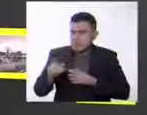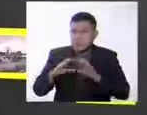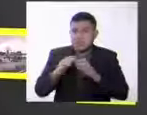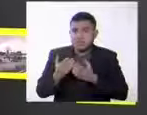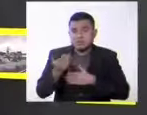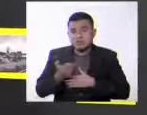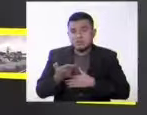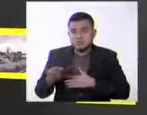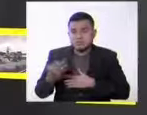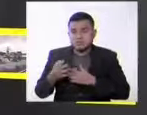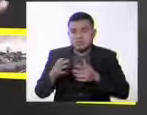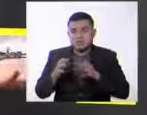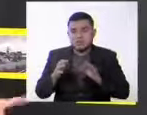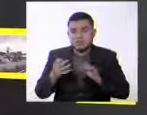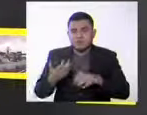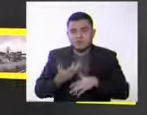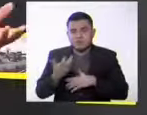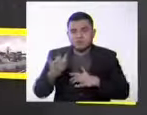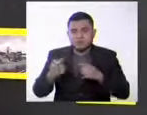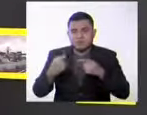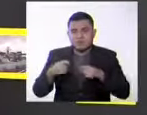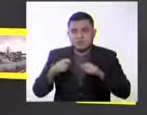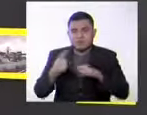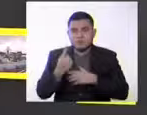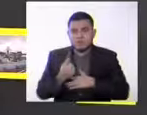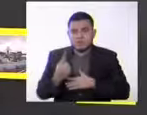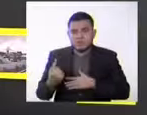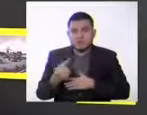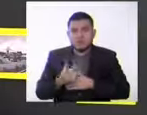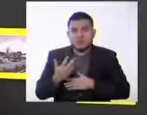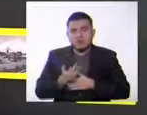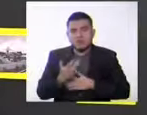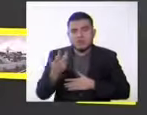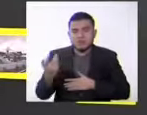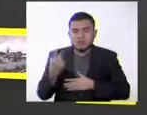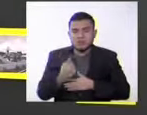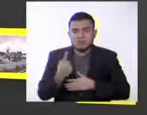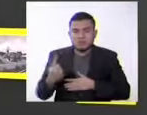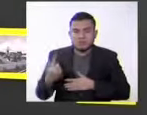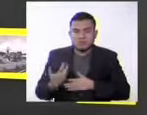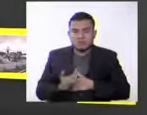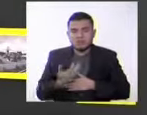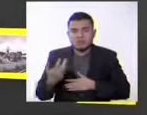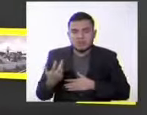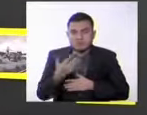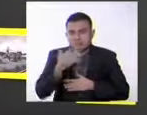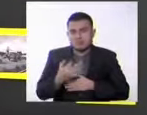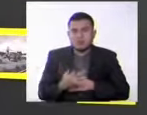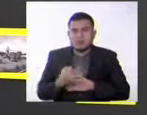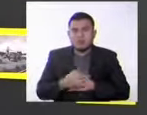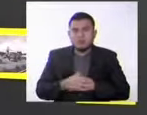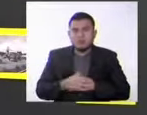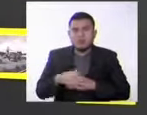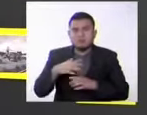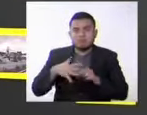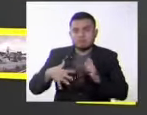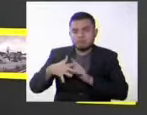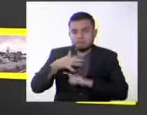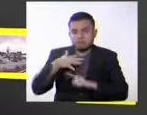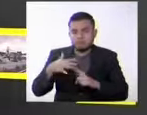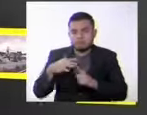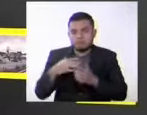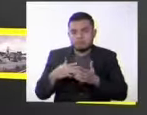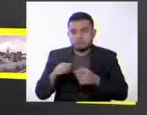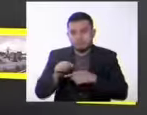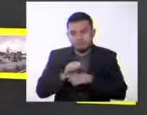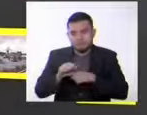en cómo nosotros tratamos a las personas, es decir, al resto de personas con las que nosotros nos rodeamos, con las cuales interactuamos. Así.